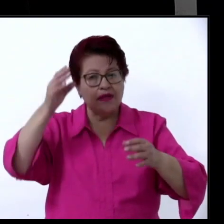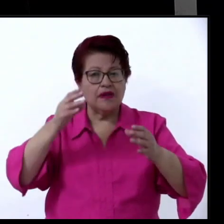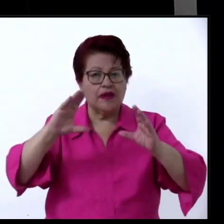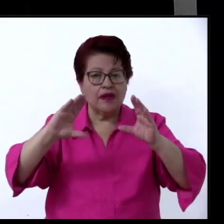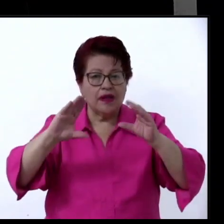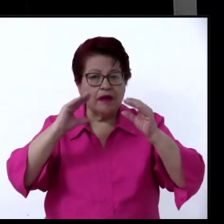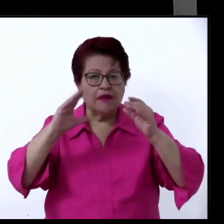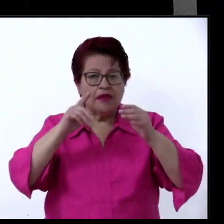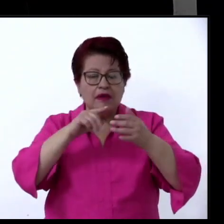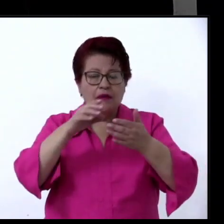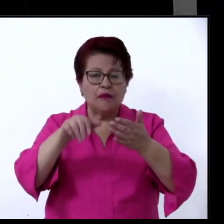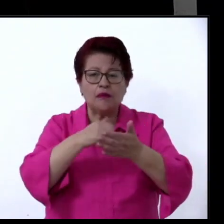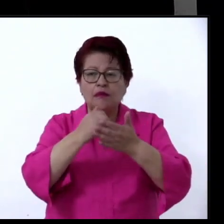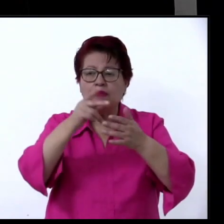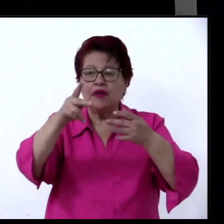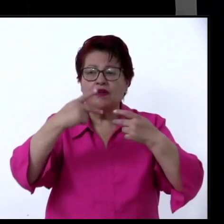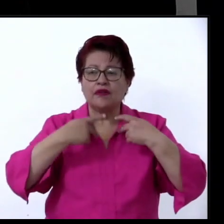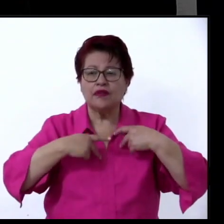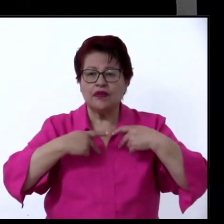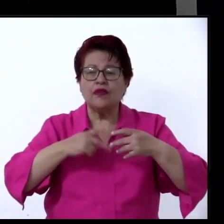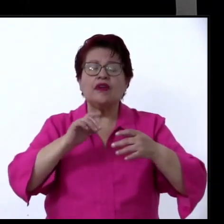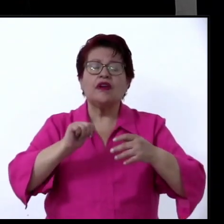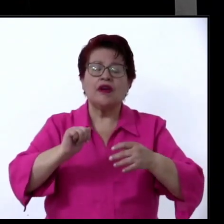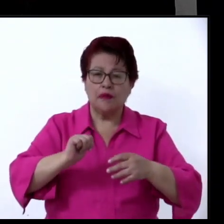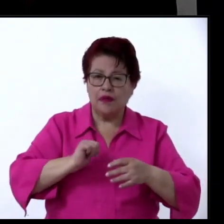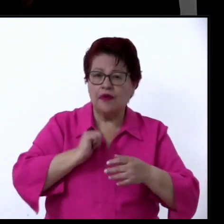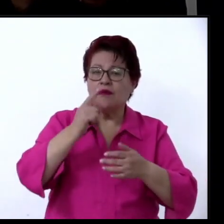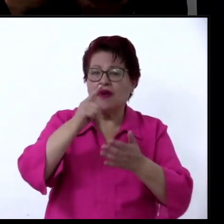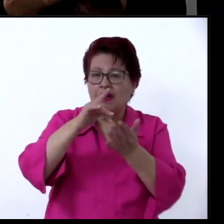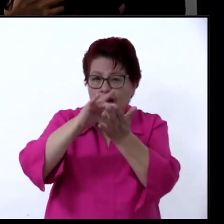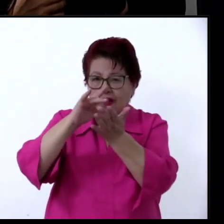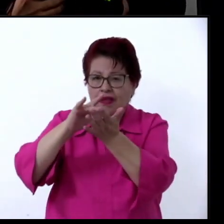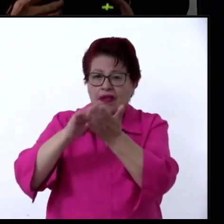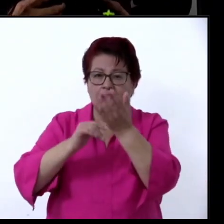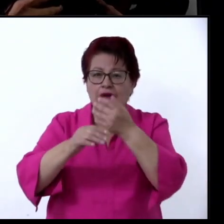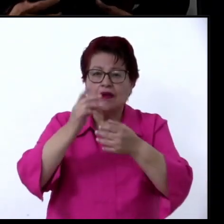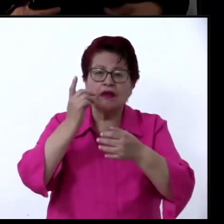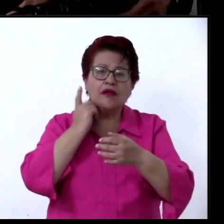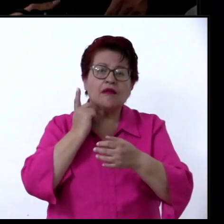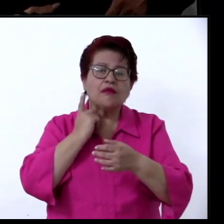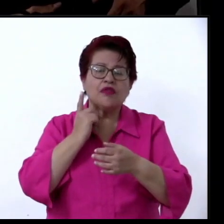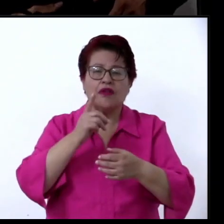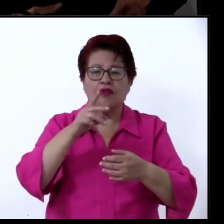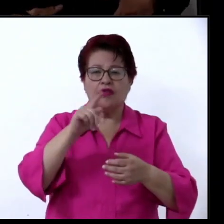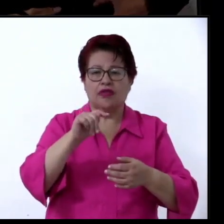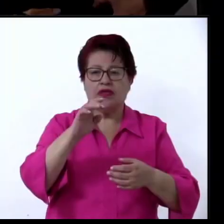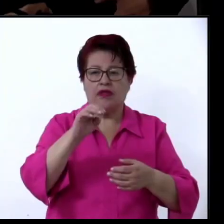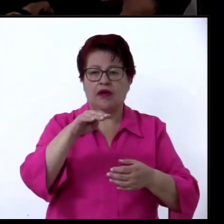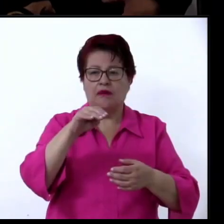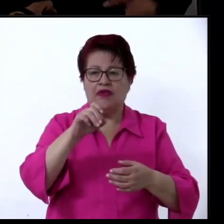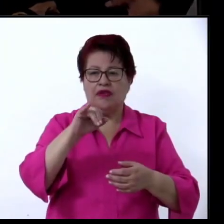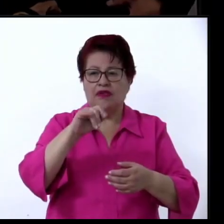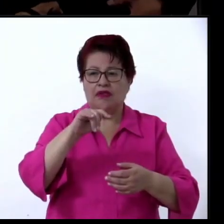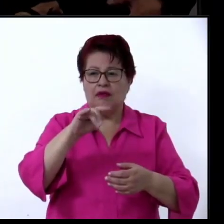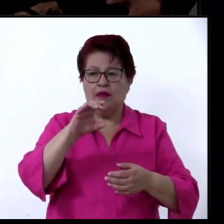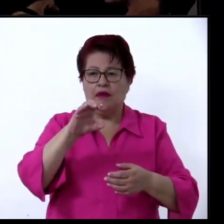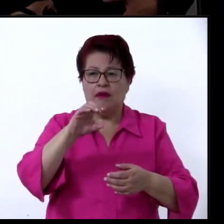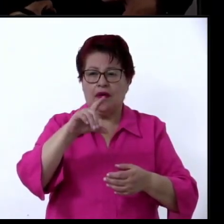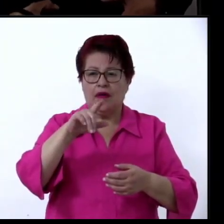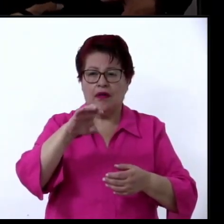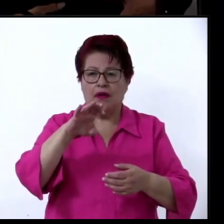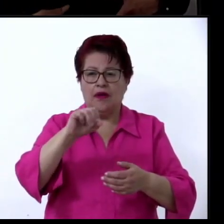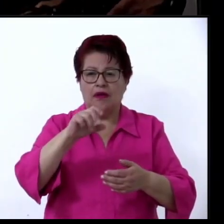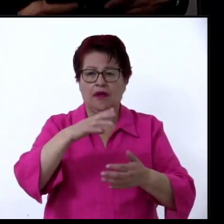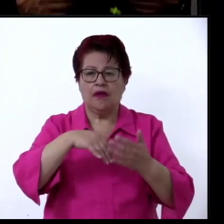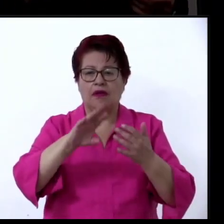entre la población. Aprovecho también pues para agradecer la presencia del diputado Temístocles Villanueva y agradecer también la presencia de la